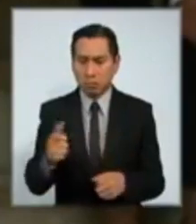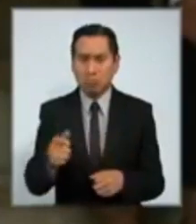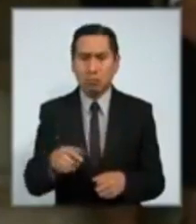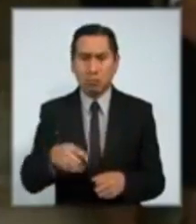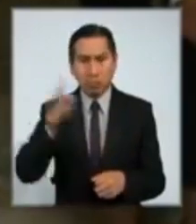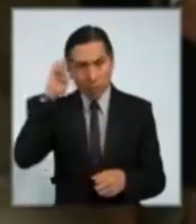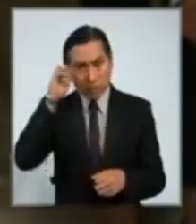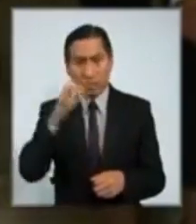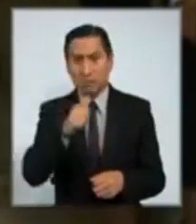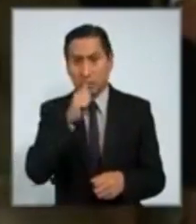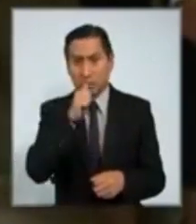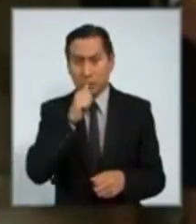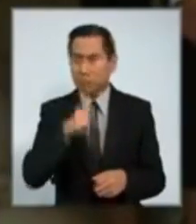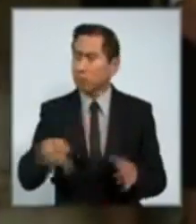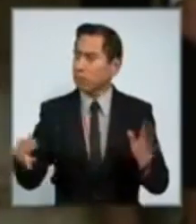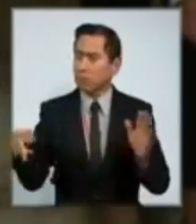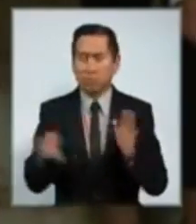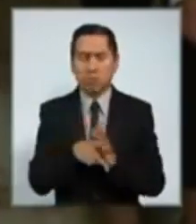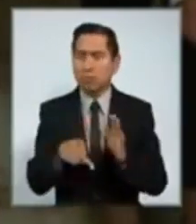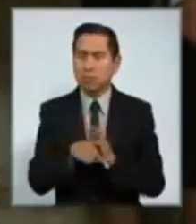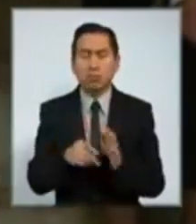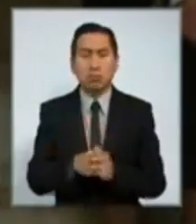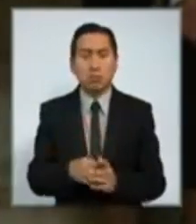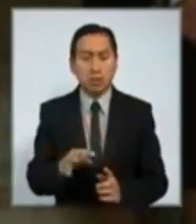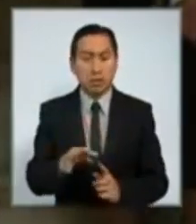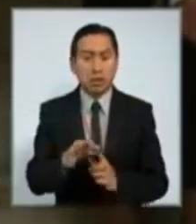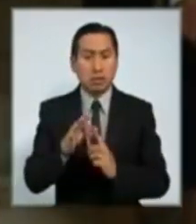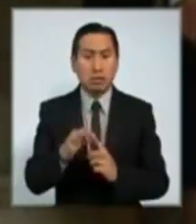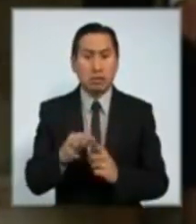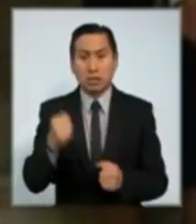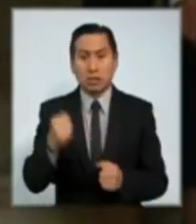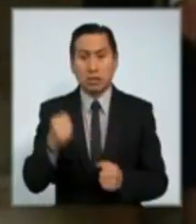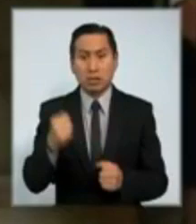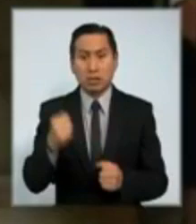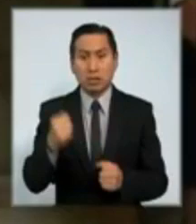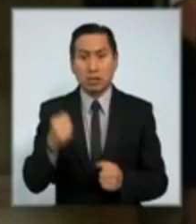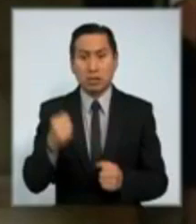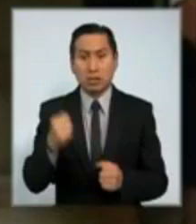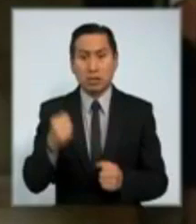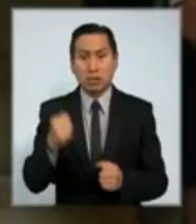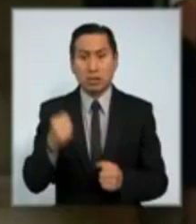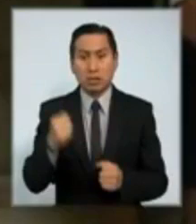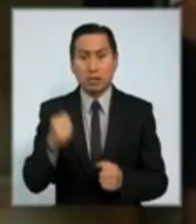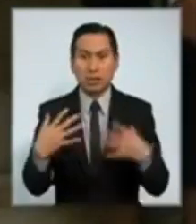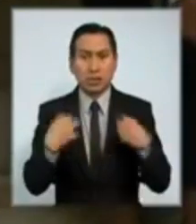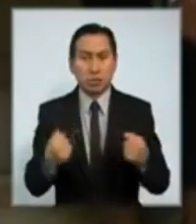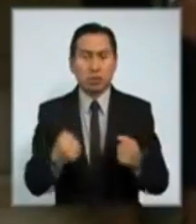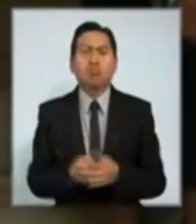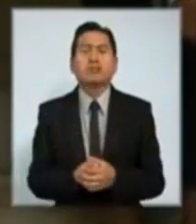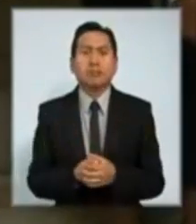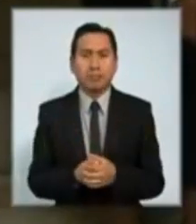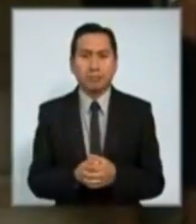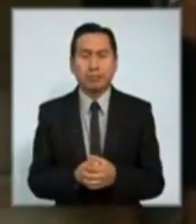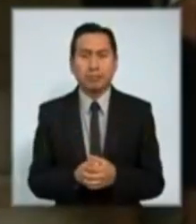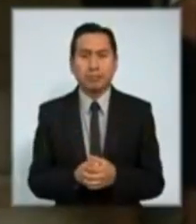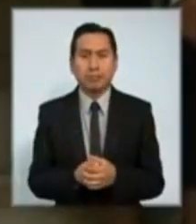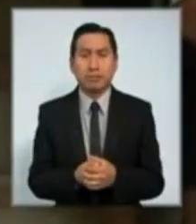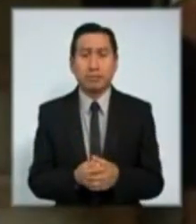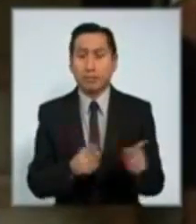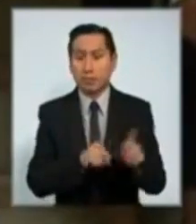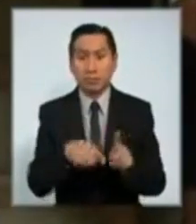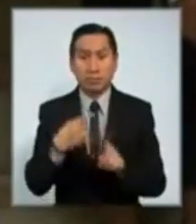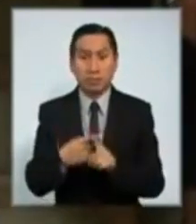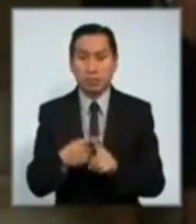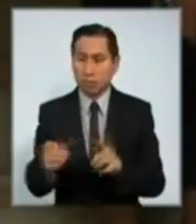y privados, salvo vehículos de seguridad y de salud. A la vez